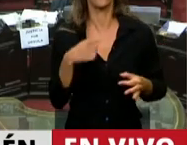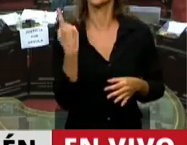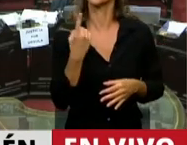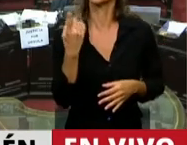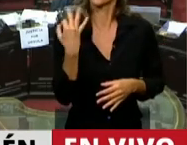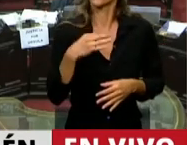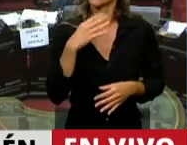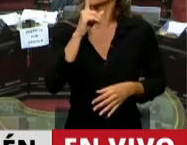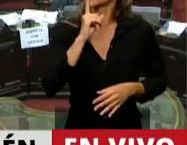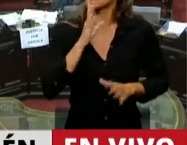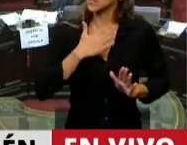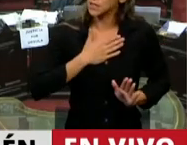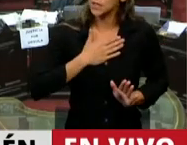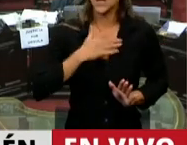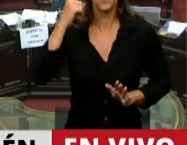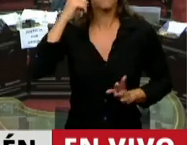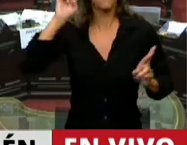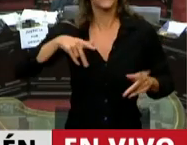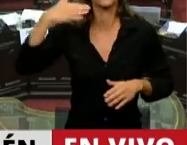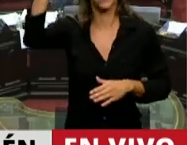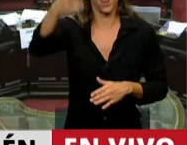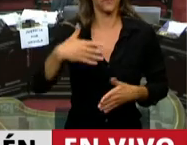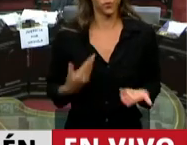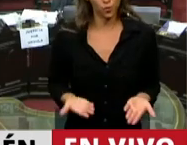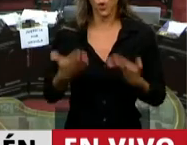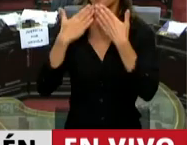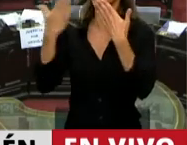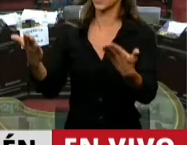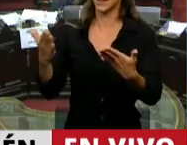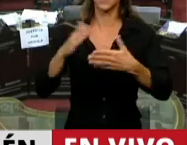previsibles. Depende de nosotros. Muchísimas